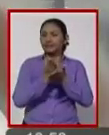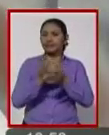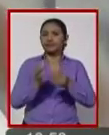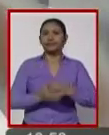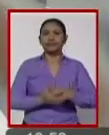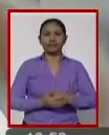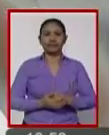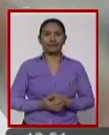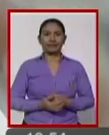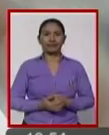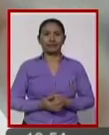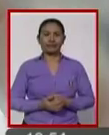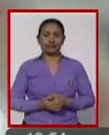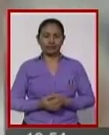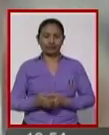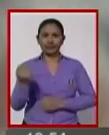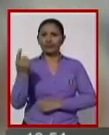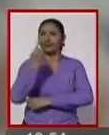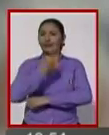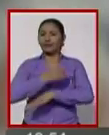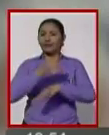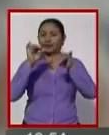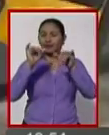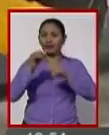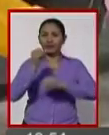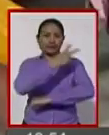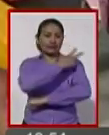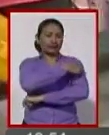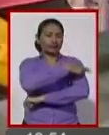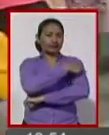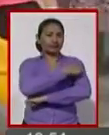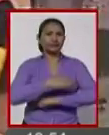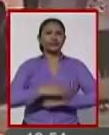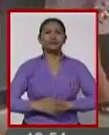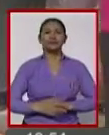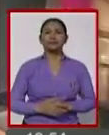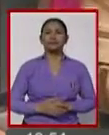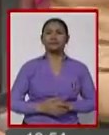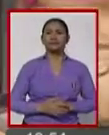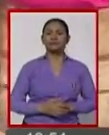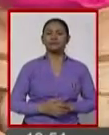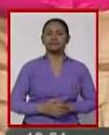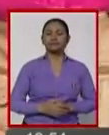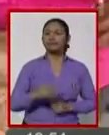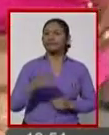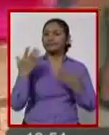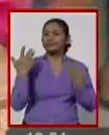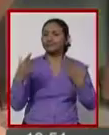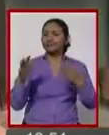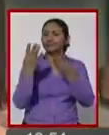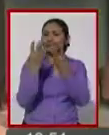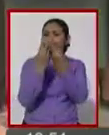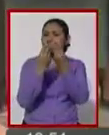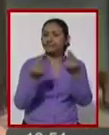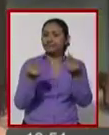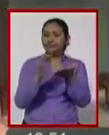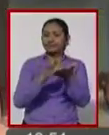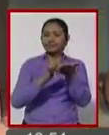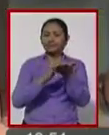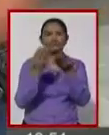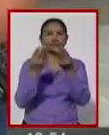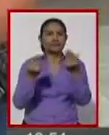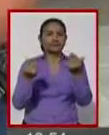para el tiempo que estuvo hasta ahorita. No, ya no tenemos para cubrir con